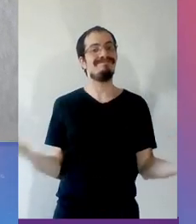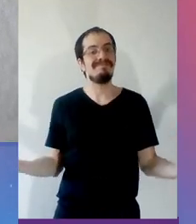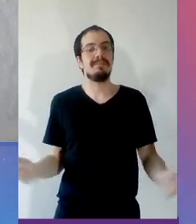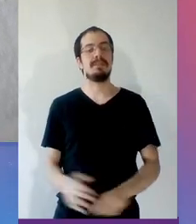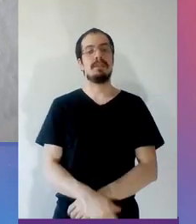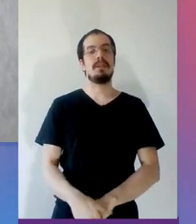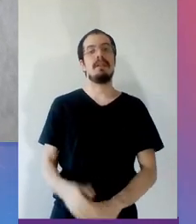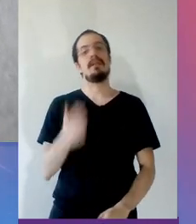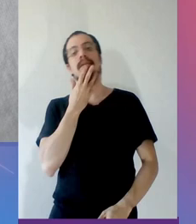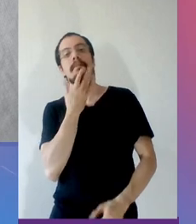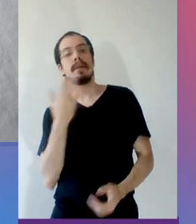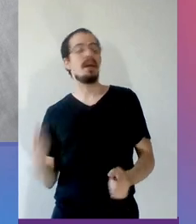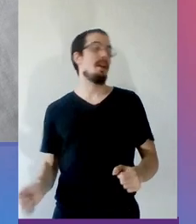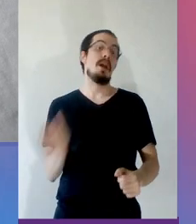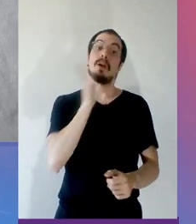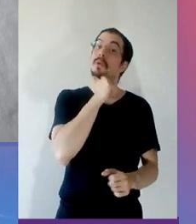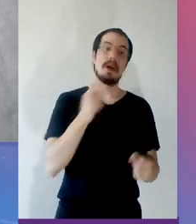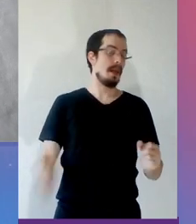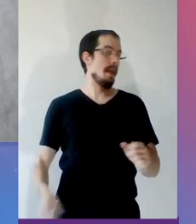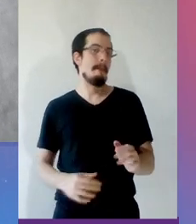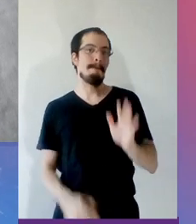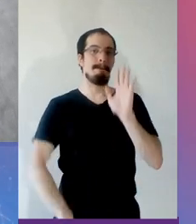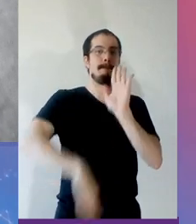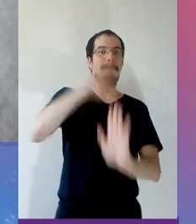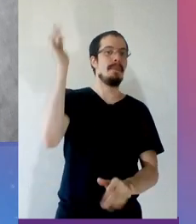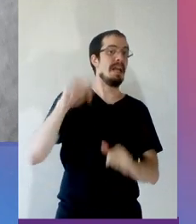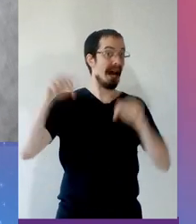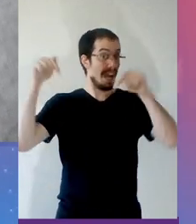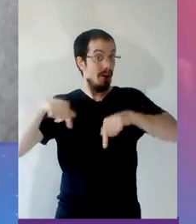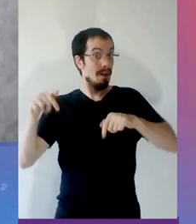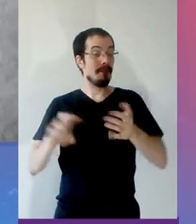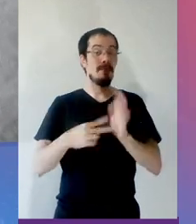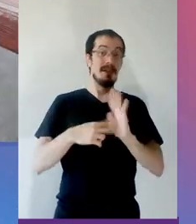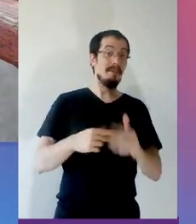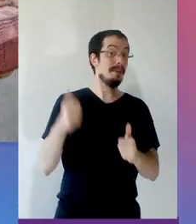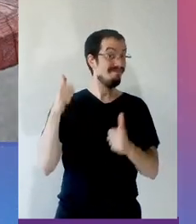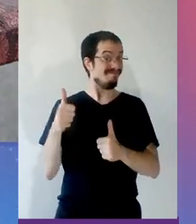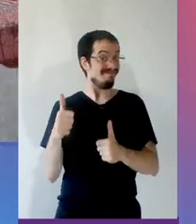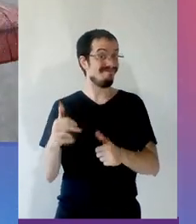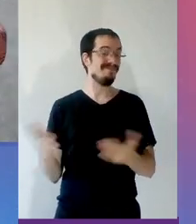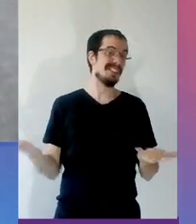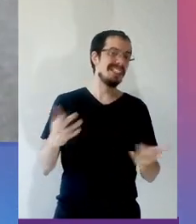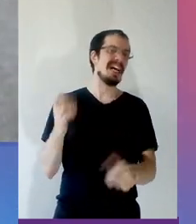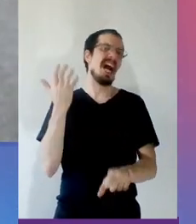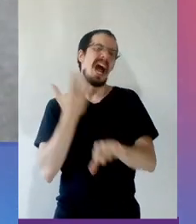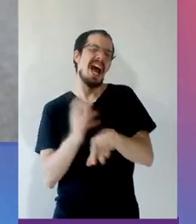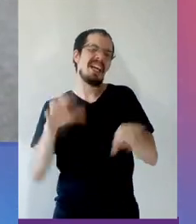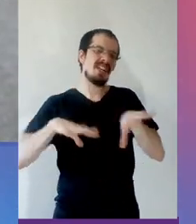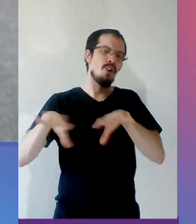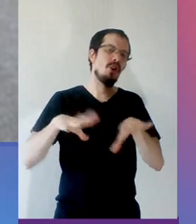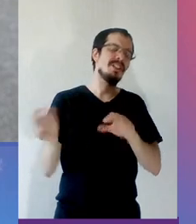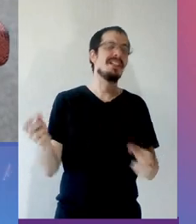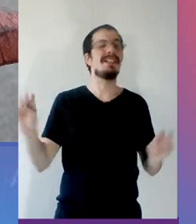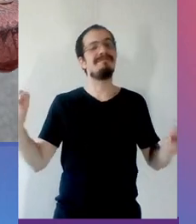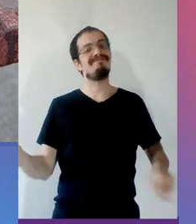así como no hay nada perfecto, tampoco hay nada absolutamente imperfecto, si pensamos en la pandemia, una de las pocas